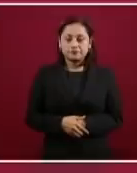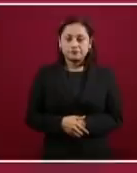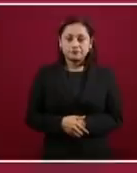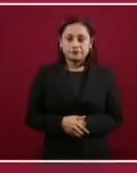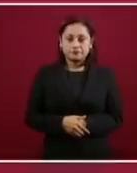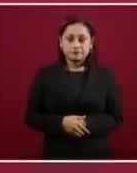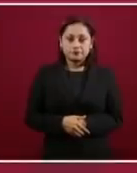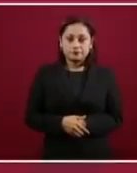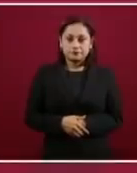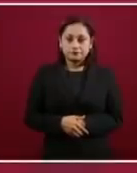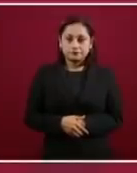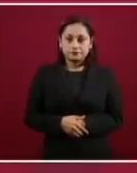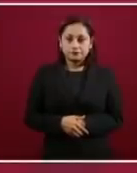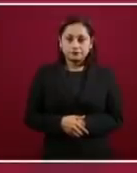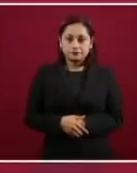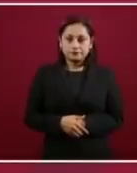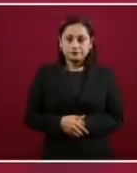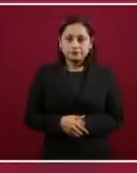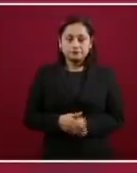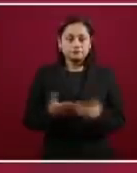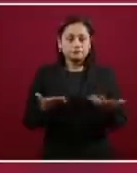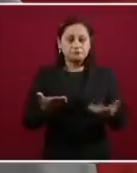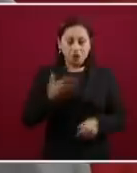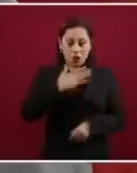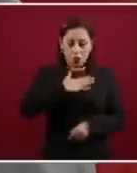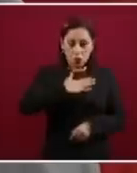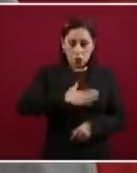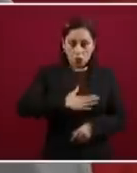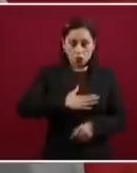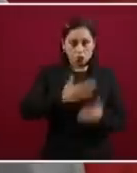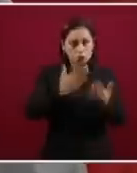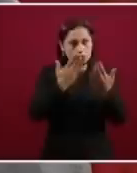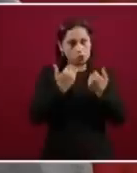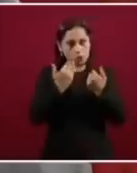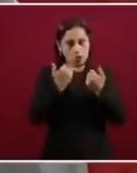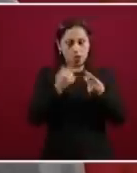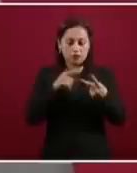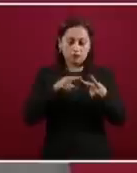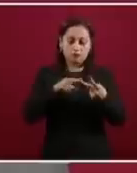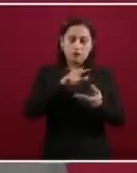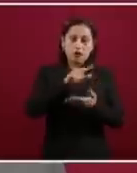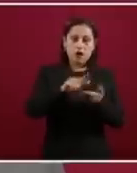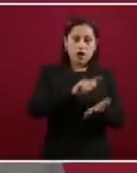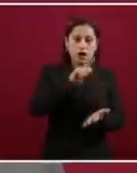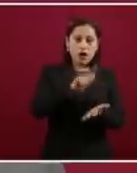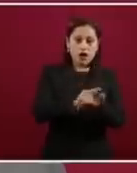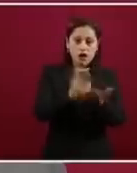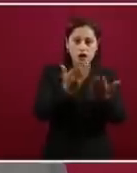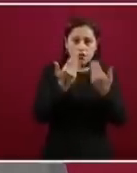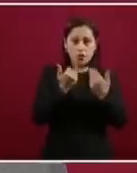sobre todo, y si no es legal, no hay dinero en el presupuesto.